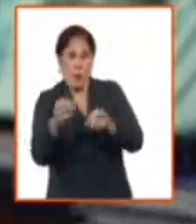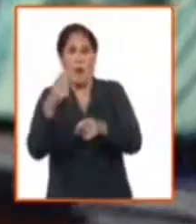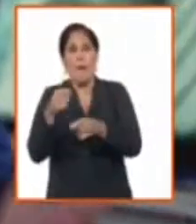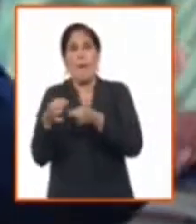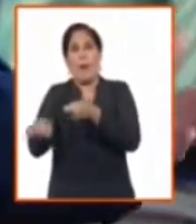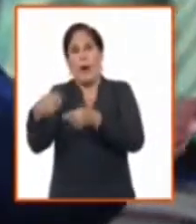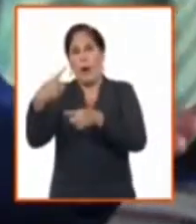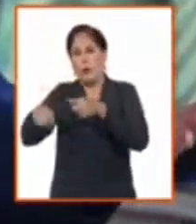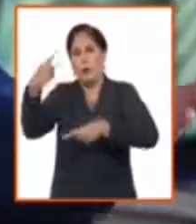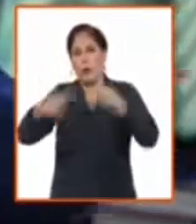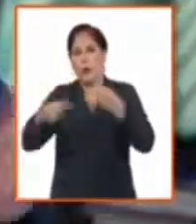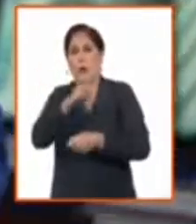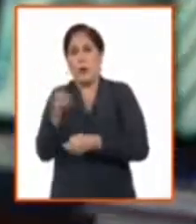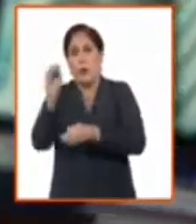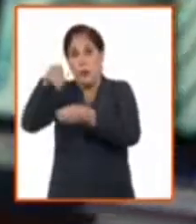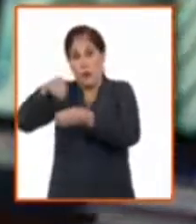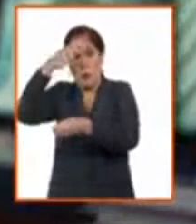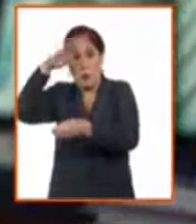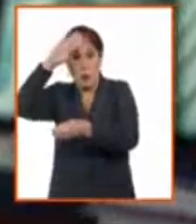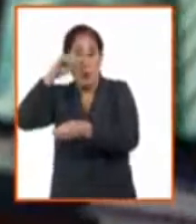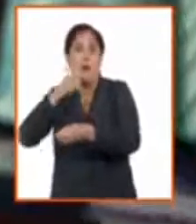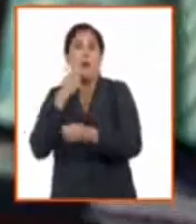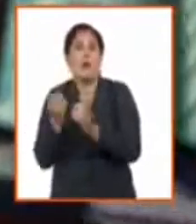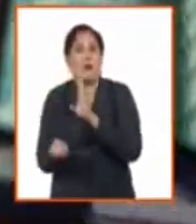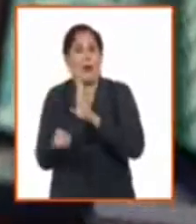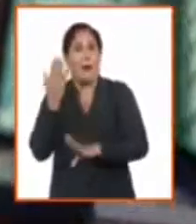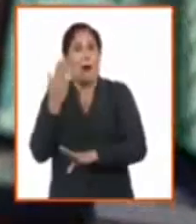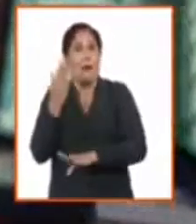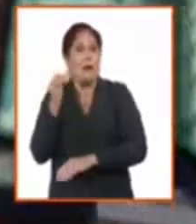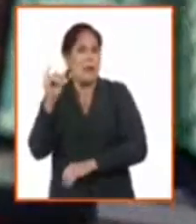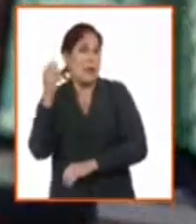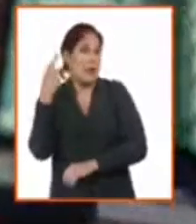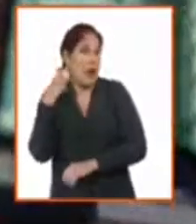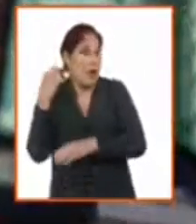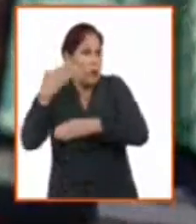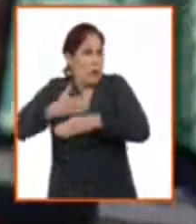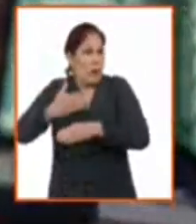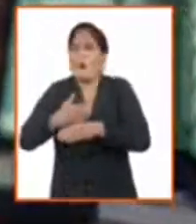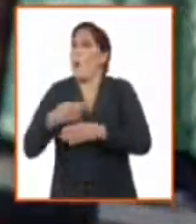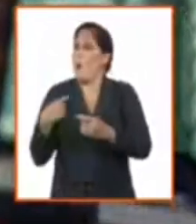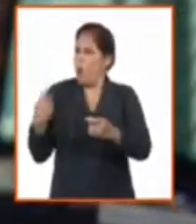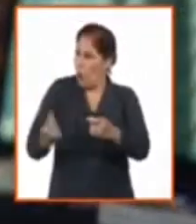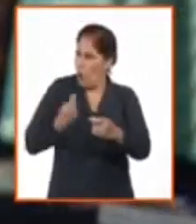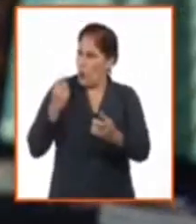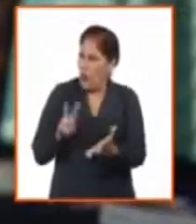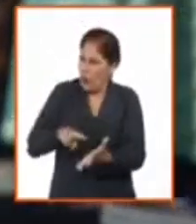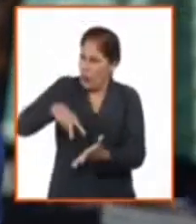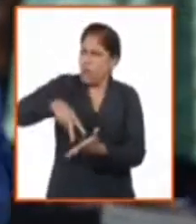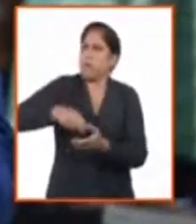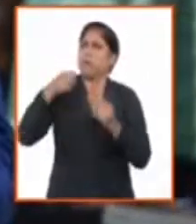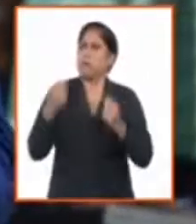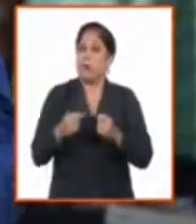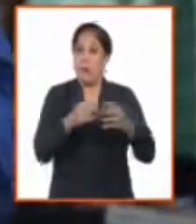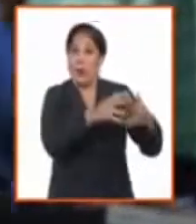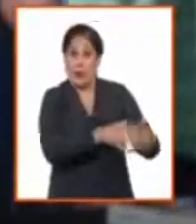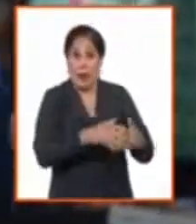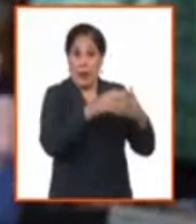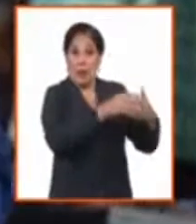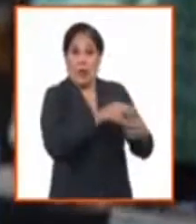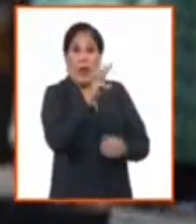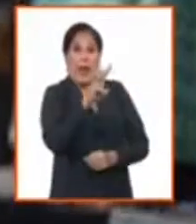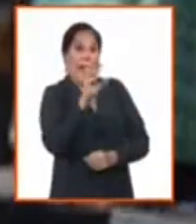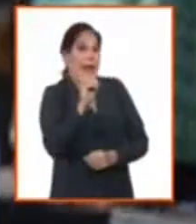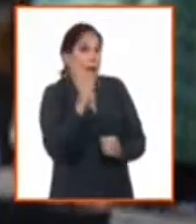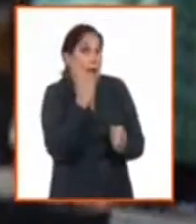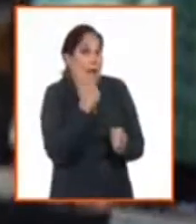revolución somos los rosos sobrevivientes de 63 años de bloqueo y para vergüenza de ese poderoso imperio 30 veces